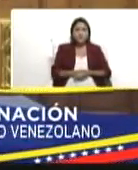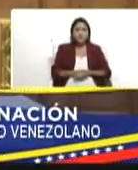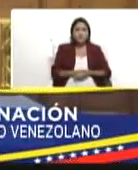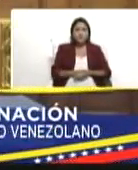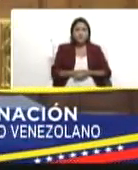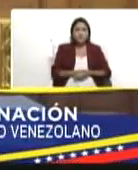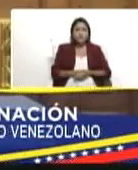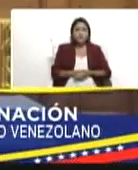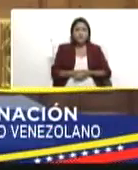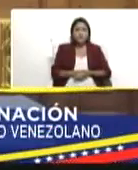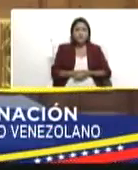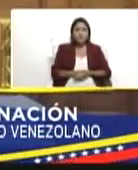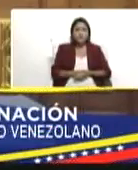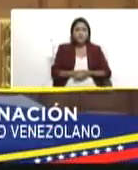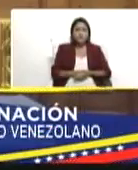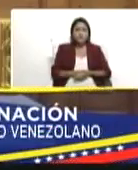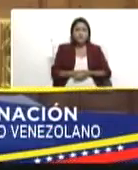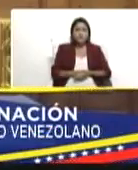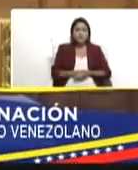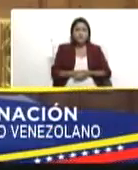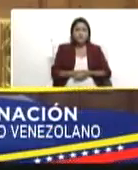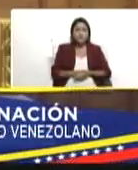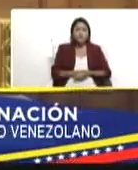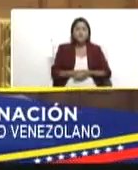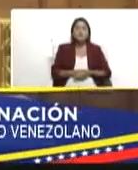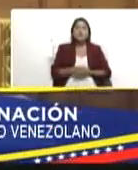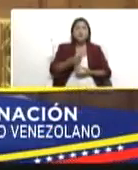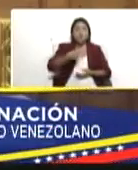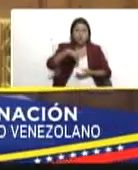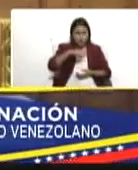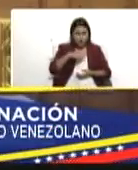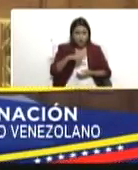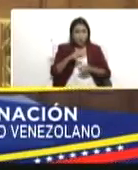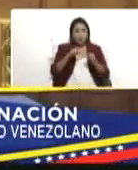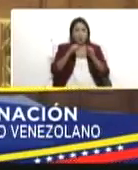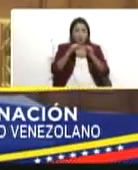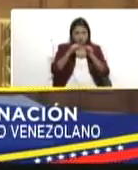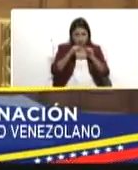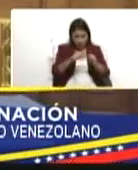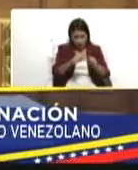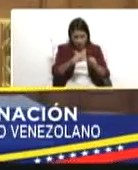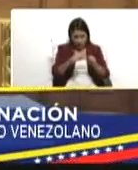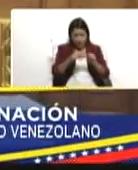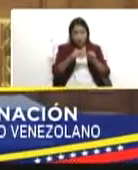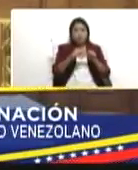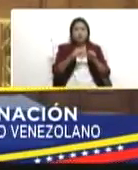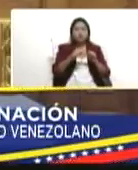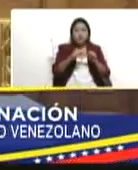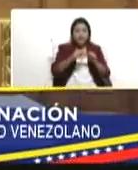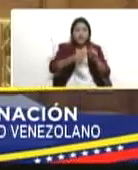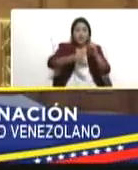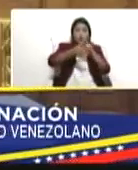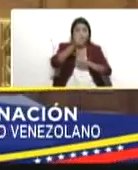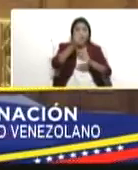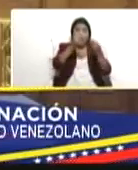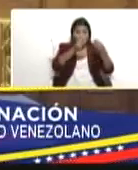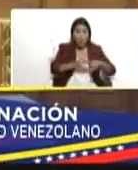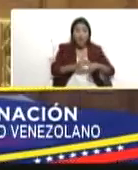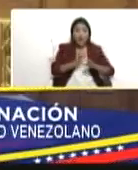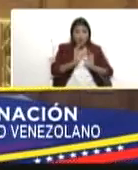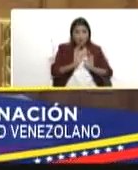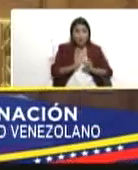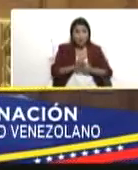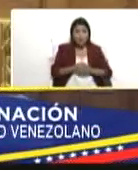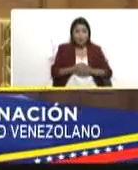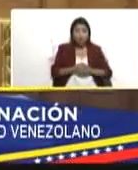tumbamos y continuamos hasta que se logró que se cumpliera el acuerdo